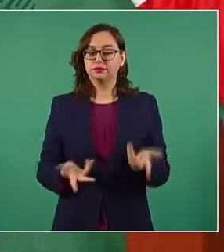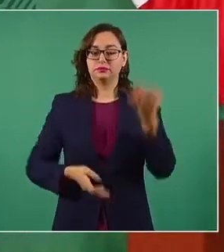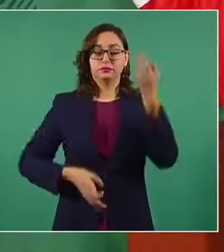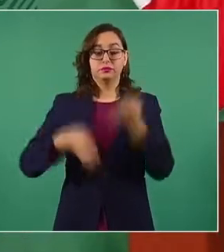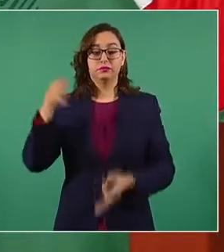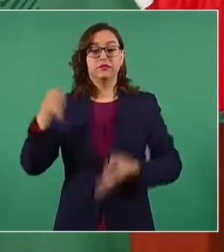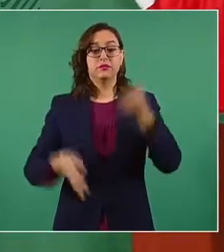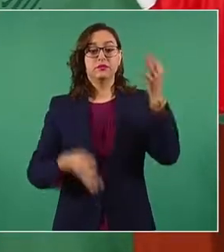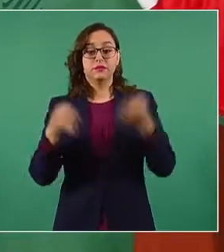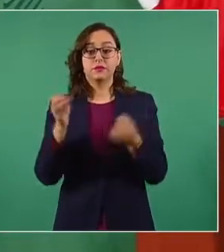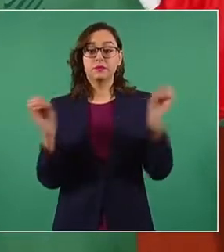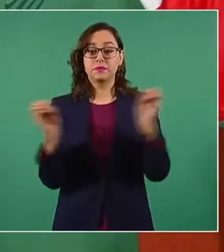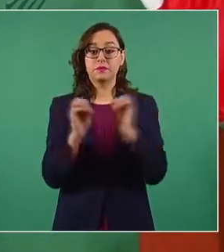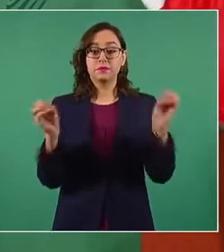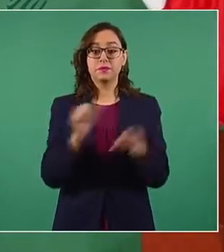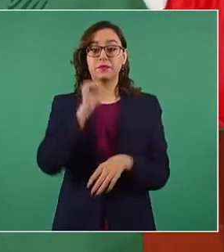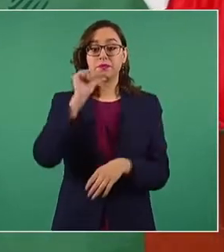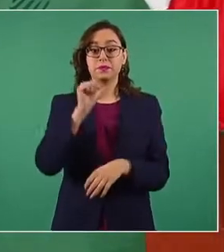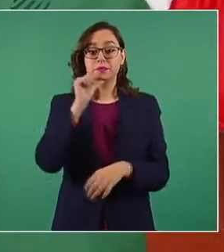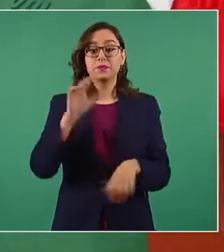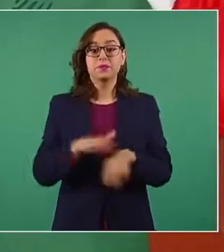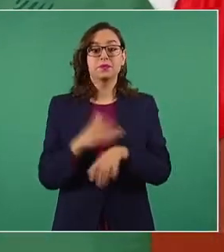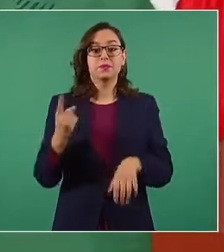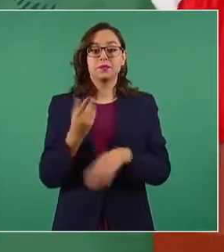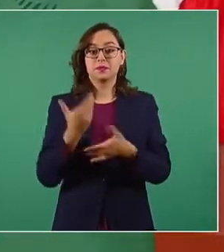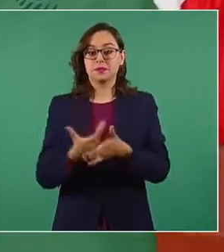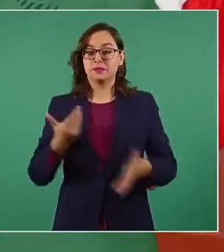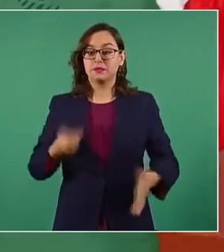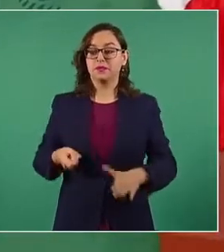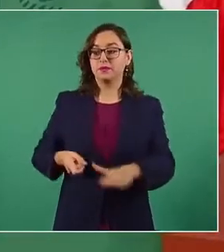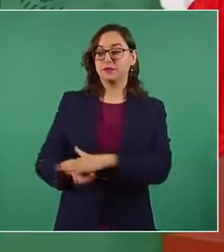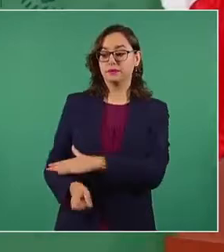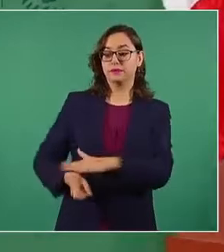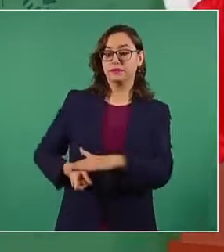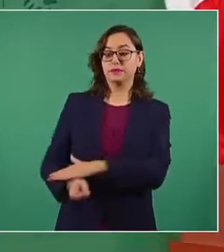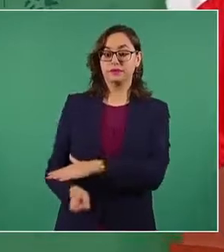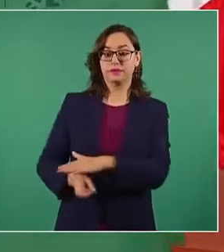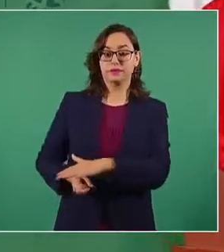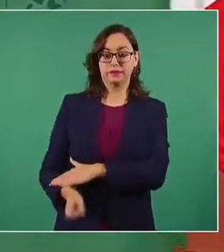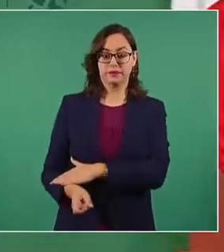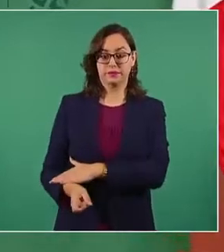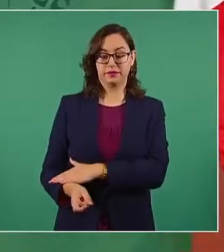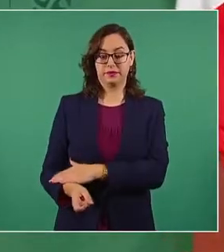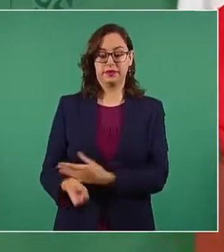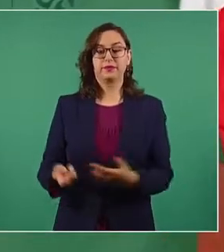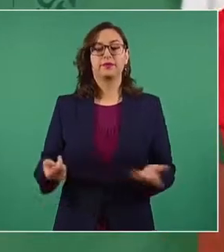enjuiciaban porque habían dado soborno. Pero si no era así,